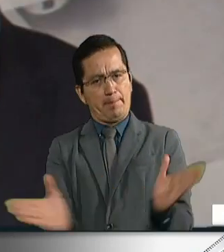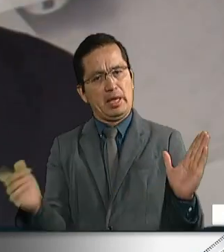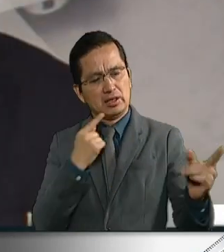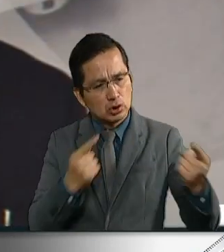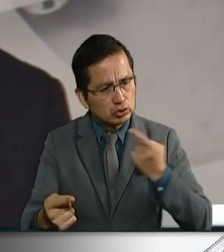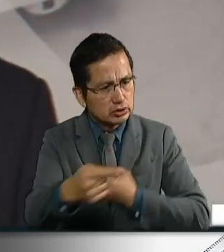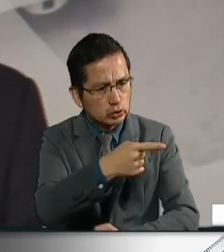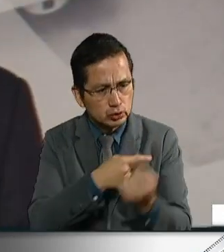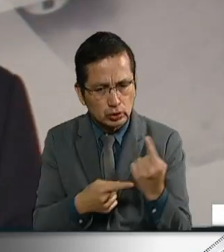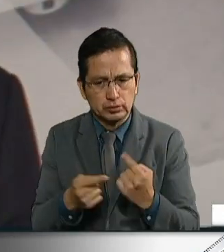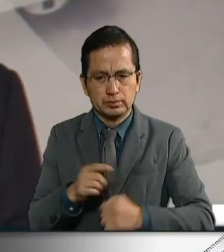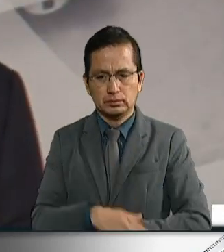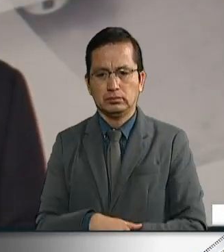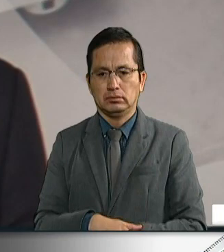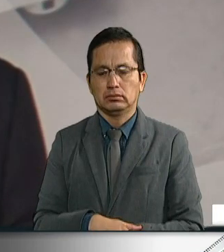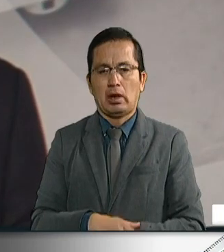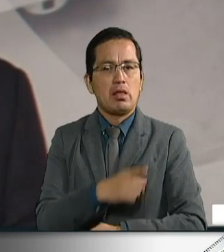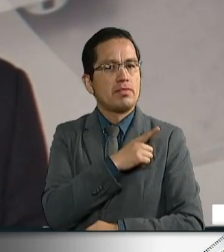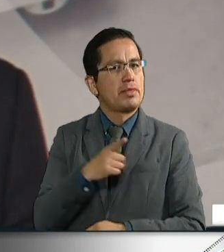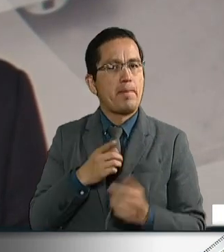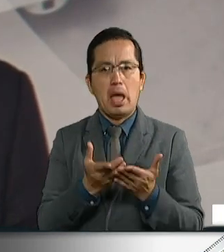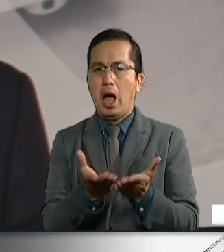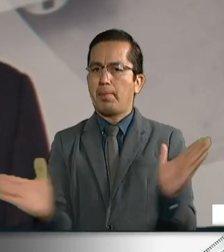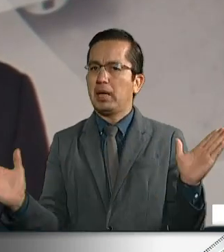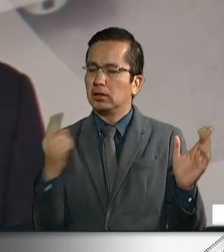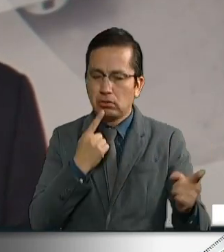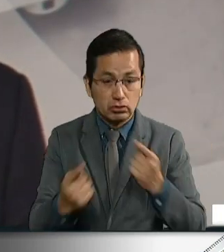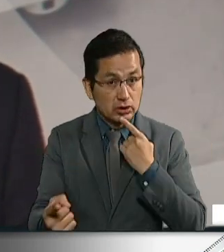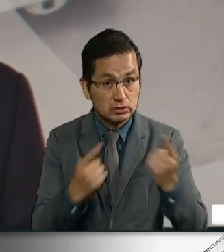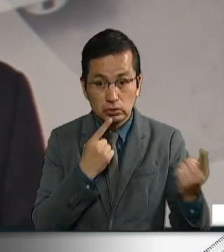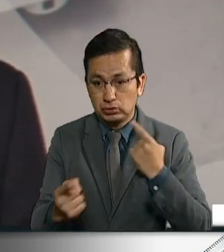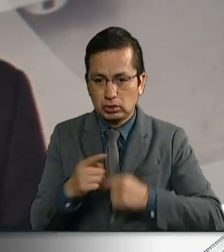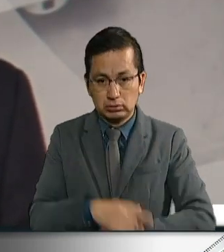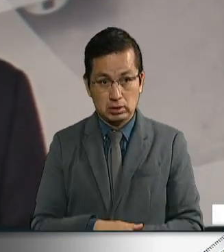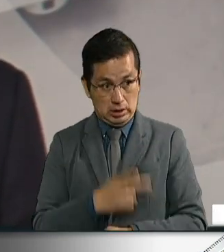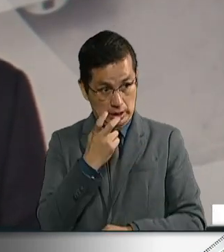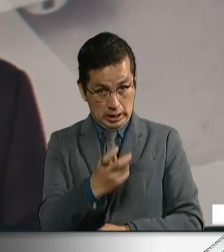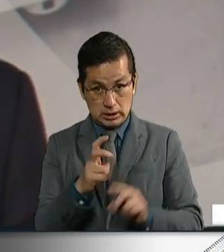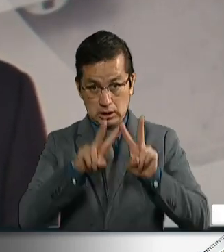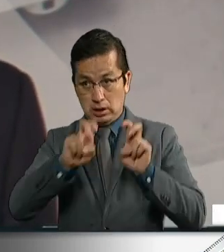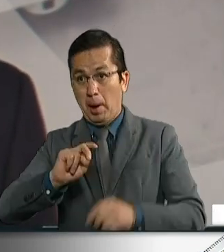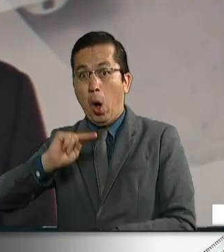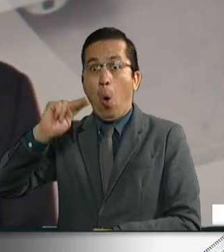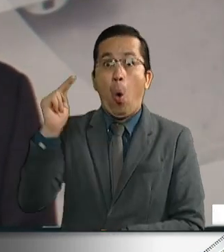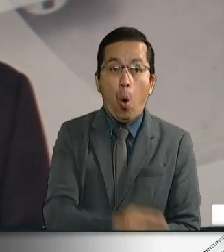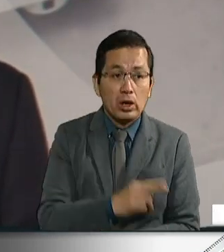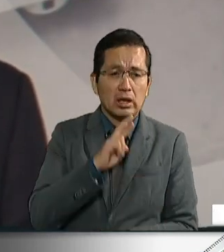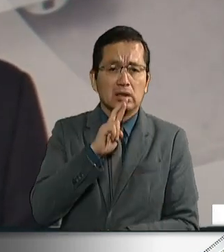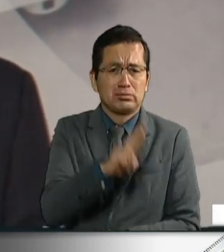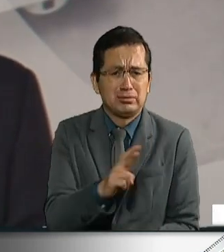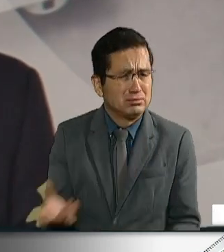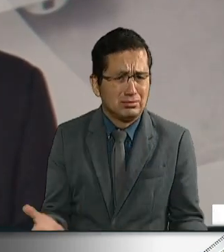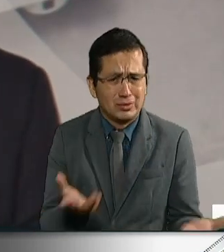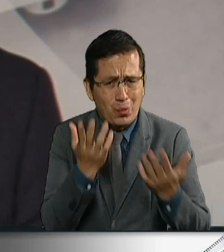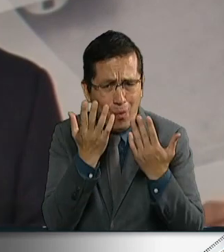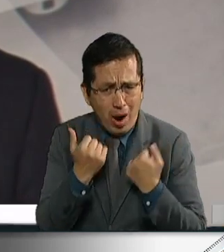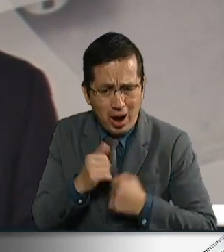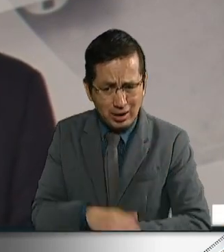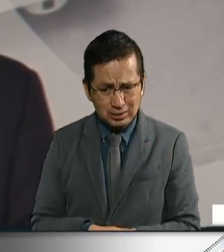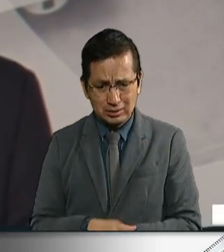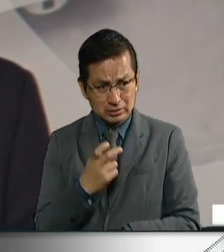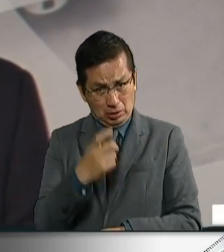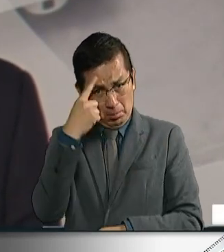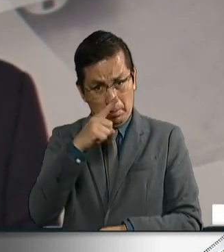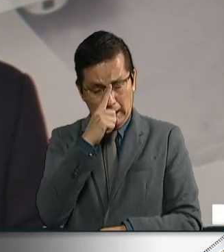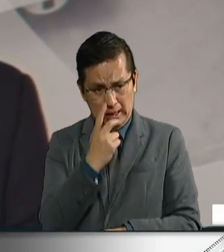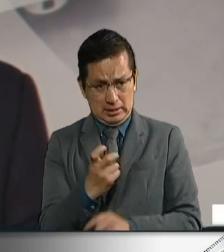Y se abra un espacio de discusión. No hay obvia y urgente resolución en este momento para ir por un